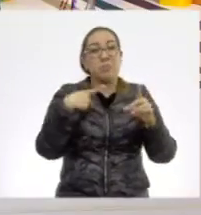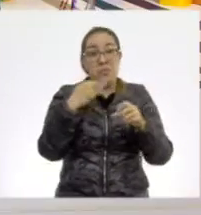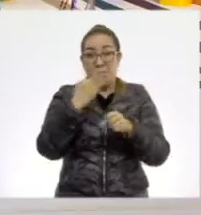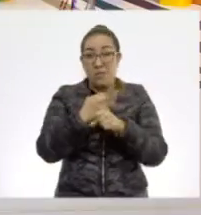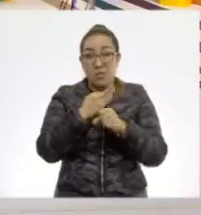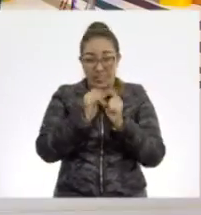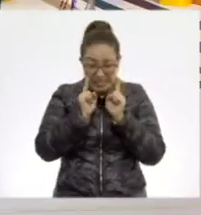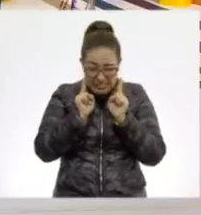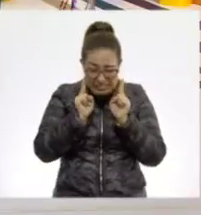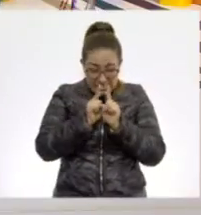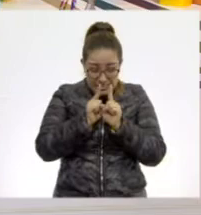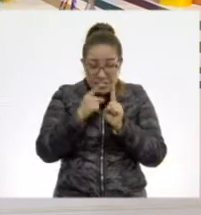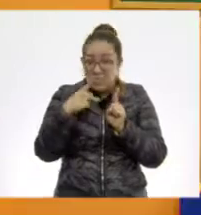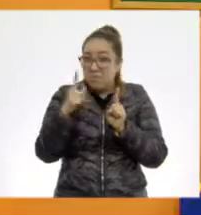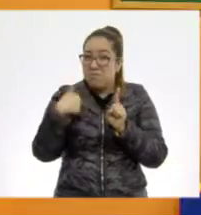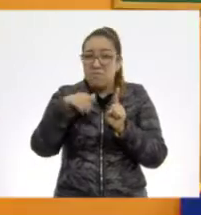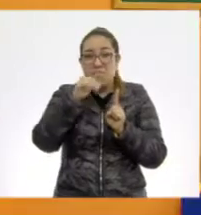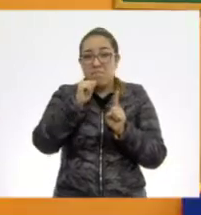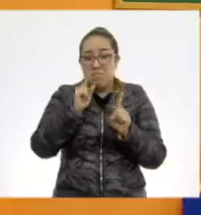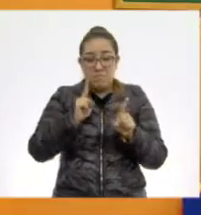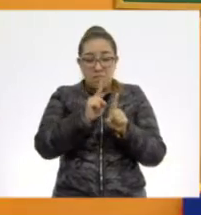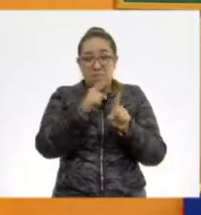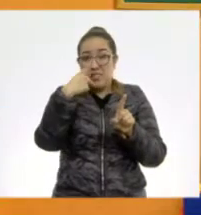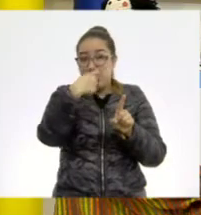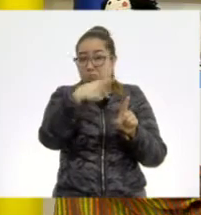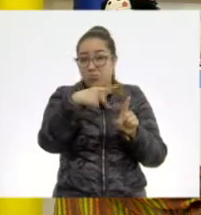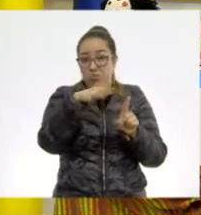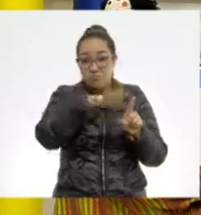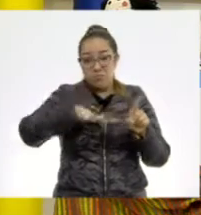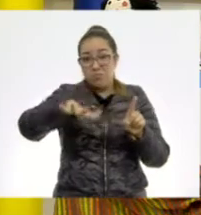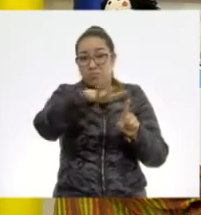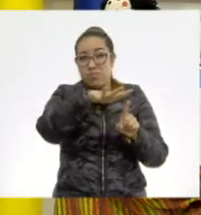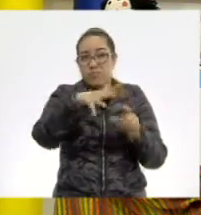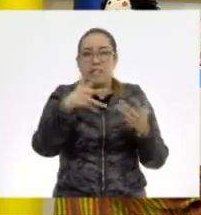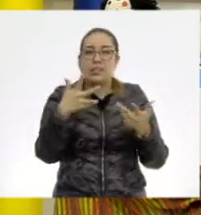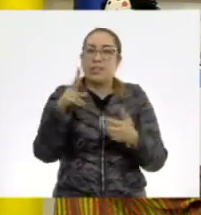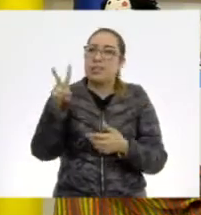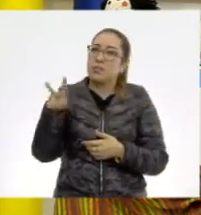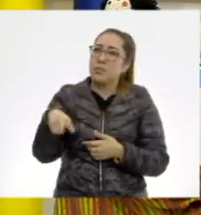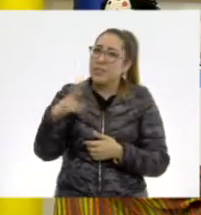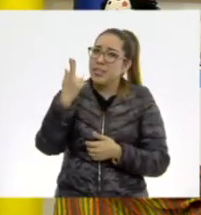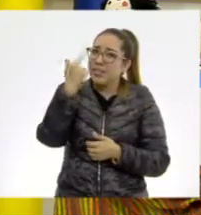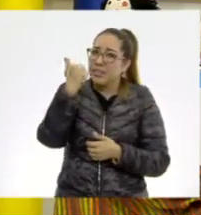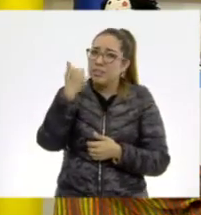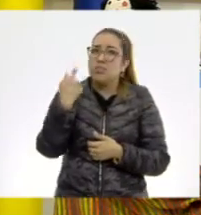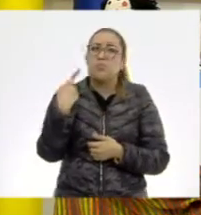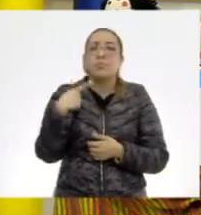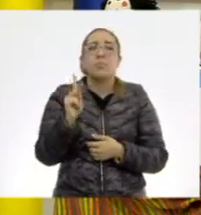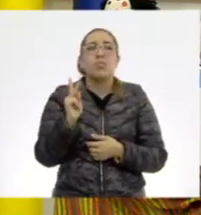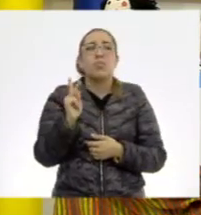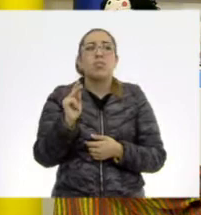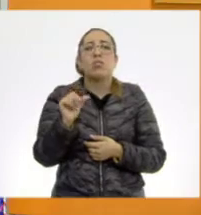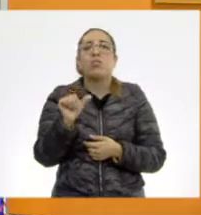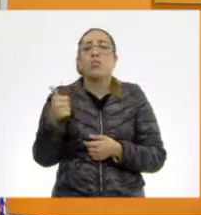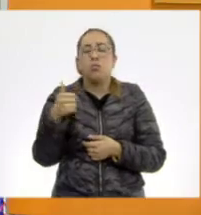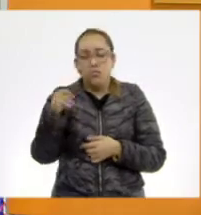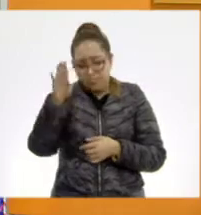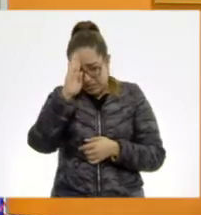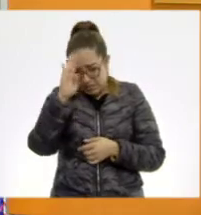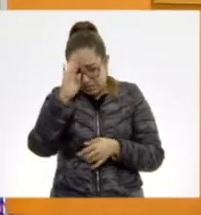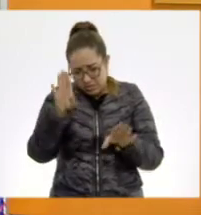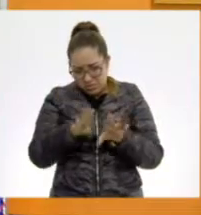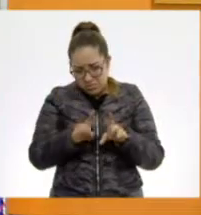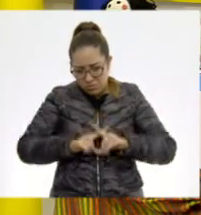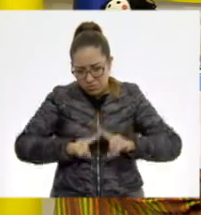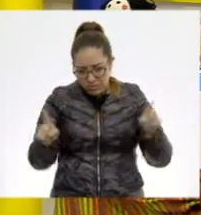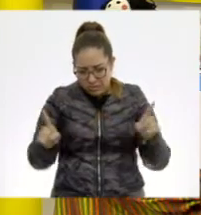traes porque estaría invadiendo tu espacio personal. Ay, cierto, tienes razón. ¿Qué tal que ponemos alguna variante? ¿Cómo